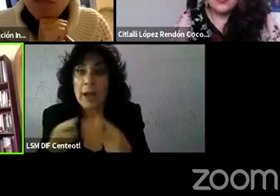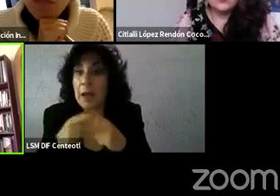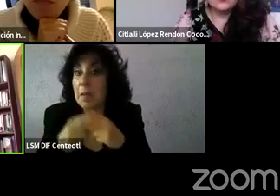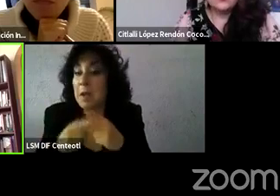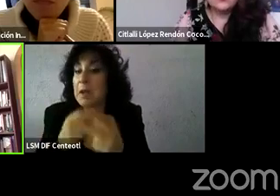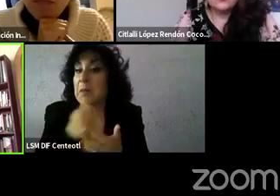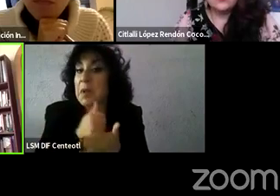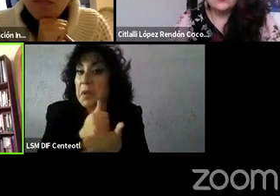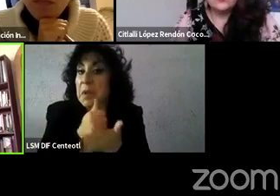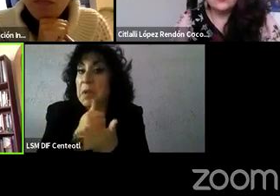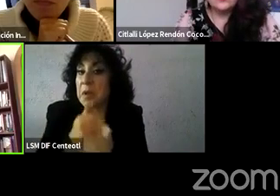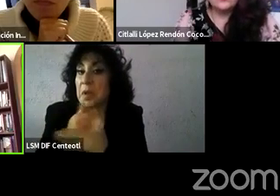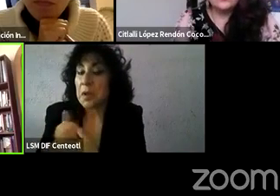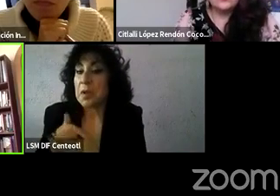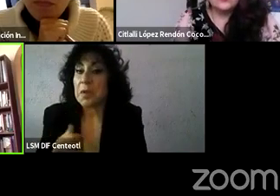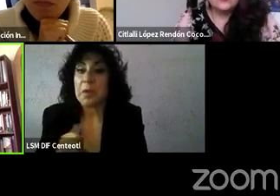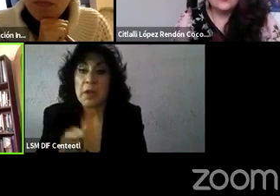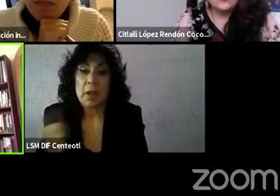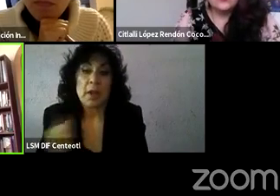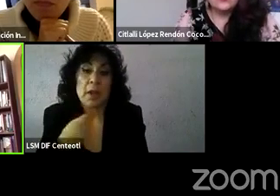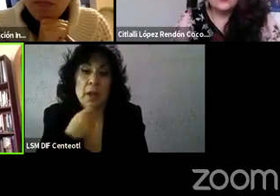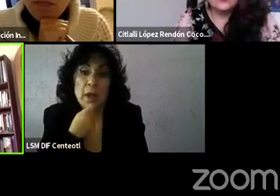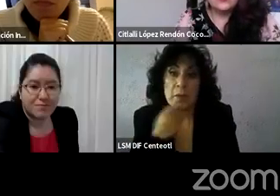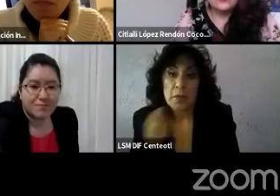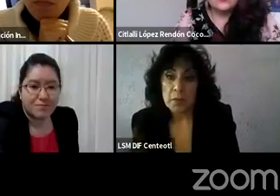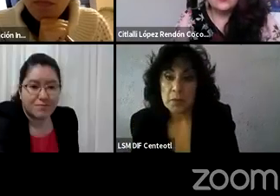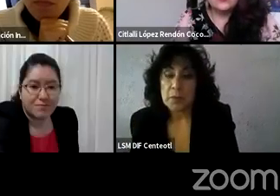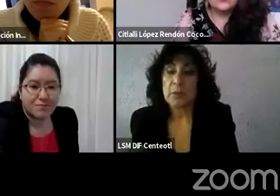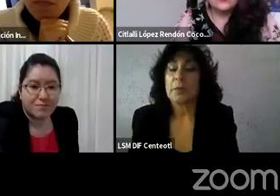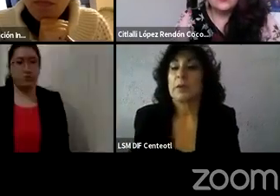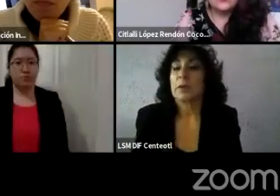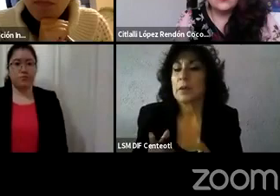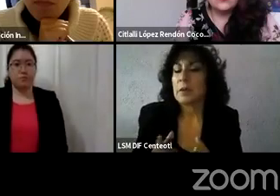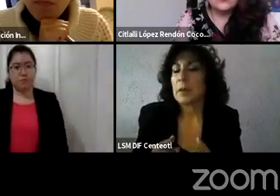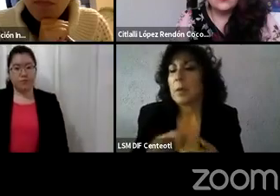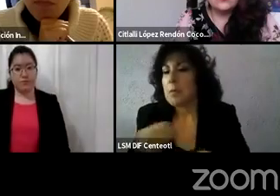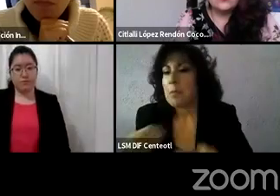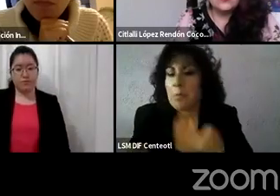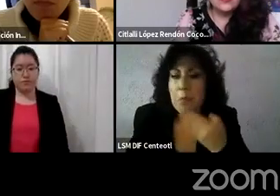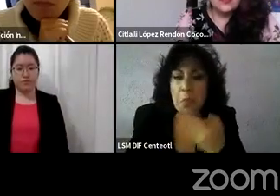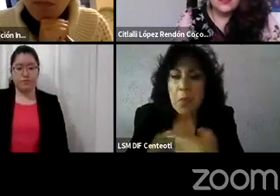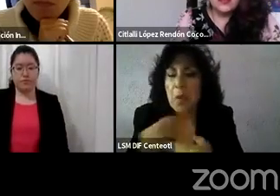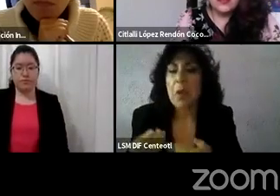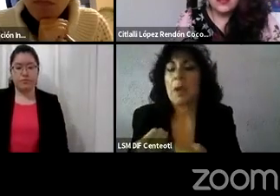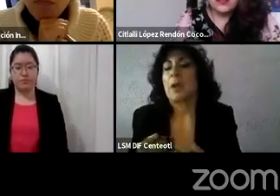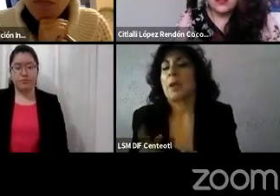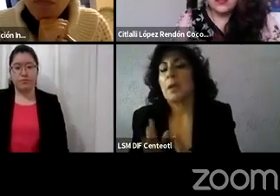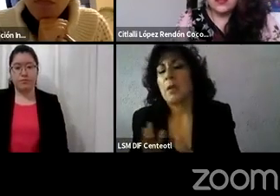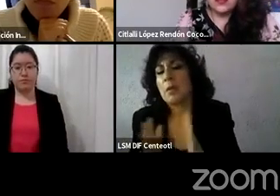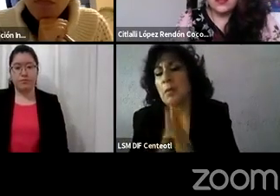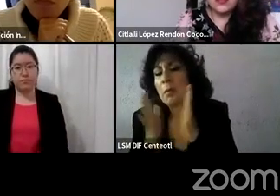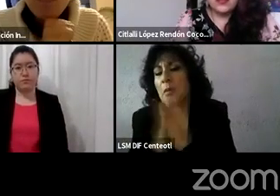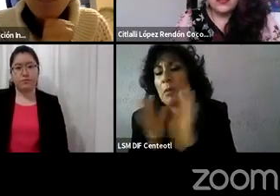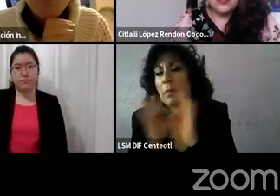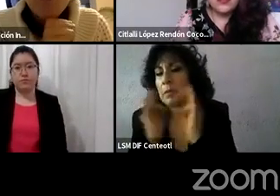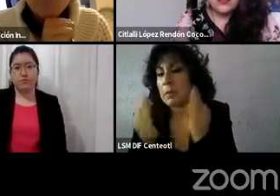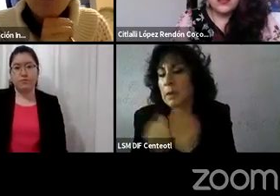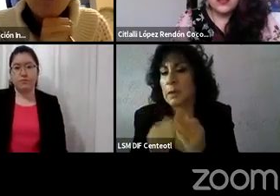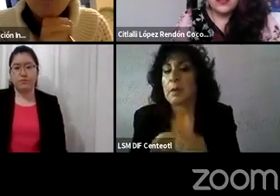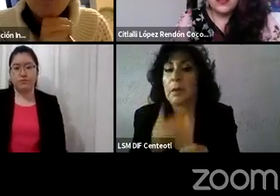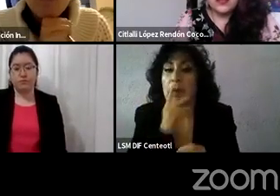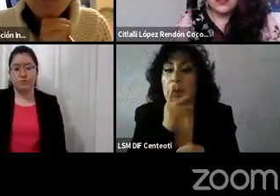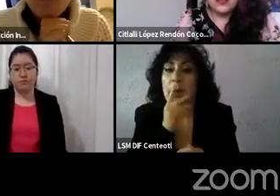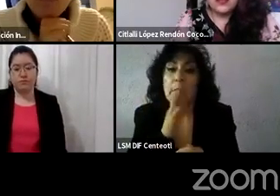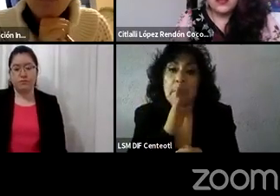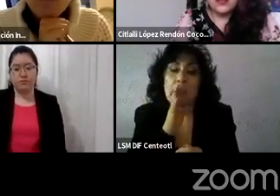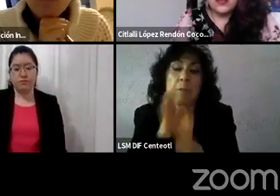las responsabilidades que pueden asumir, hay que hacer convivios, hay que hacer rallies, ¿no? En donde los papás y las mamás entren, hay que ver cómo